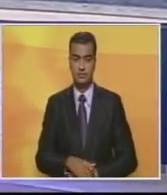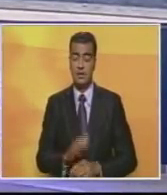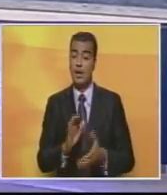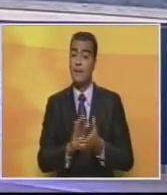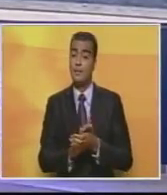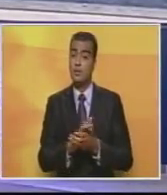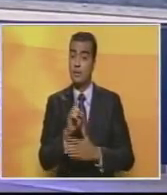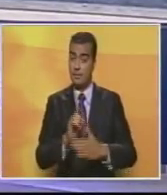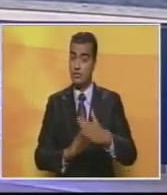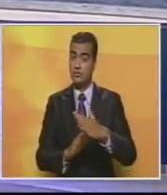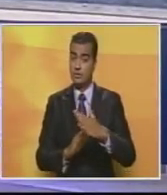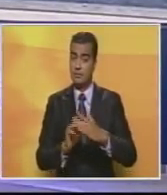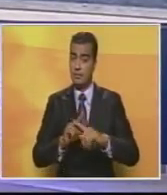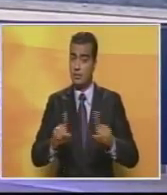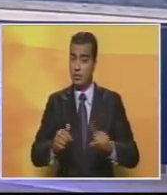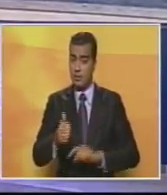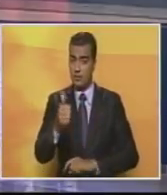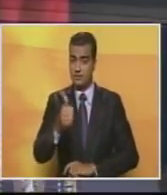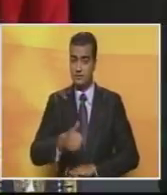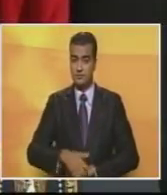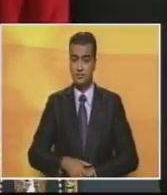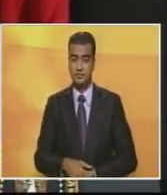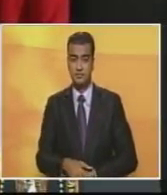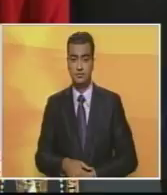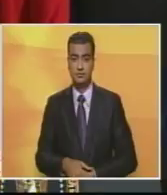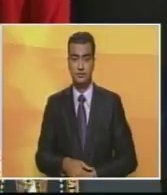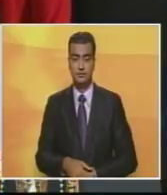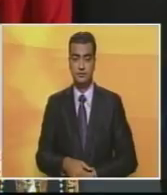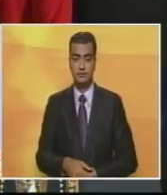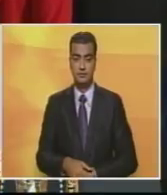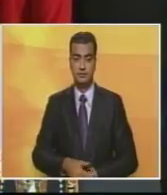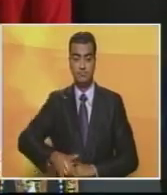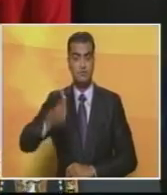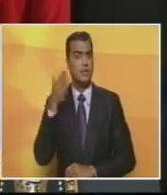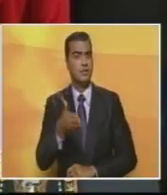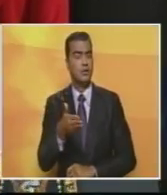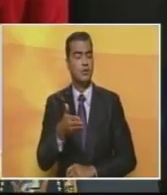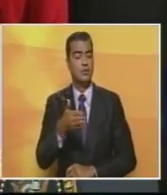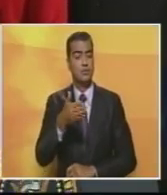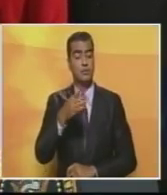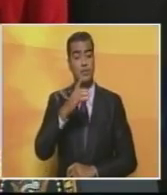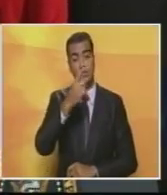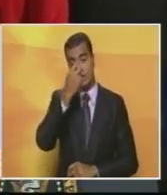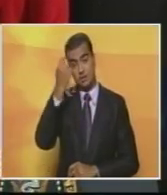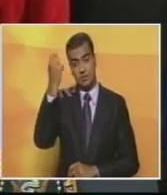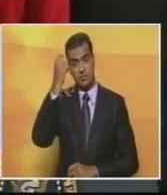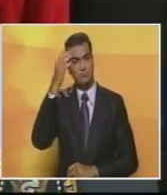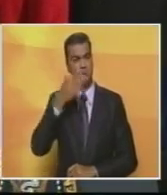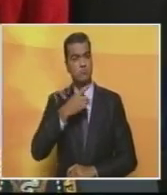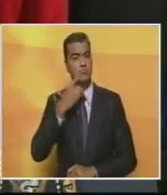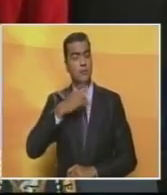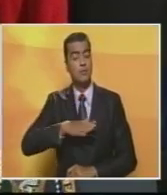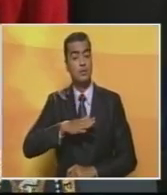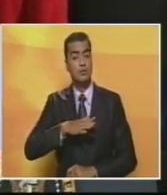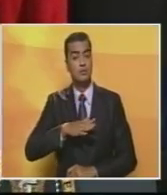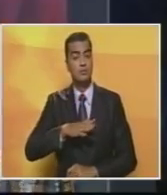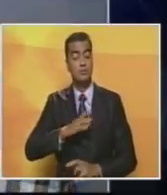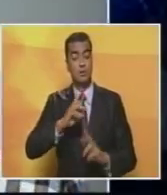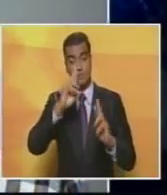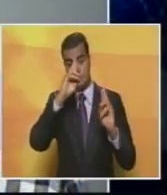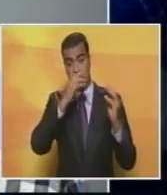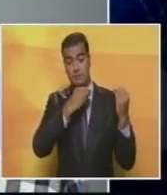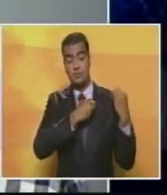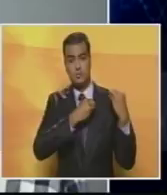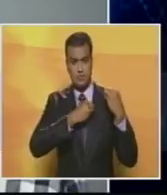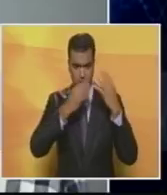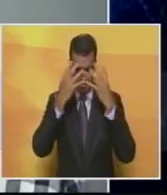Amigos, hacemos nuestra primera pausa. Pero al regreso, Castigo. Trump pidió pena de muerte para responsable de